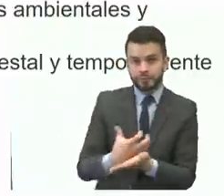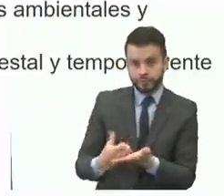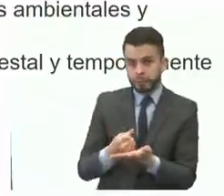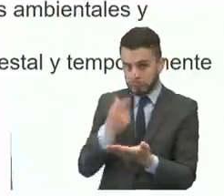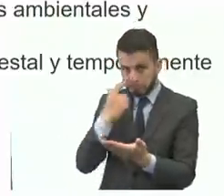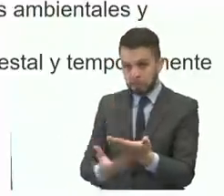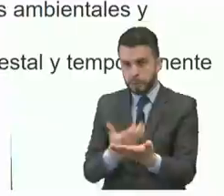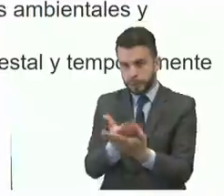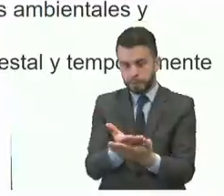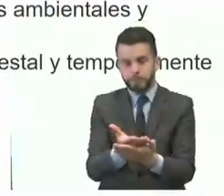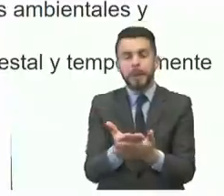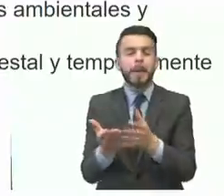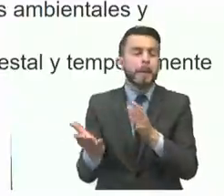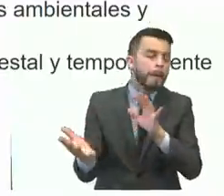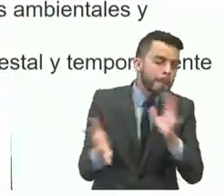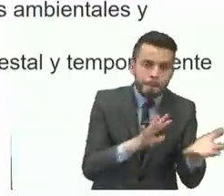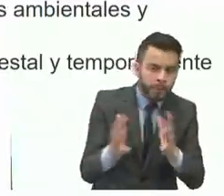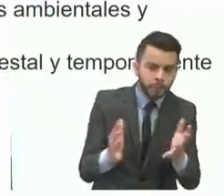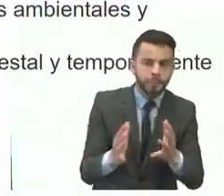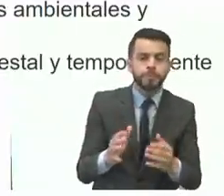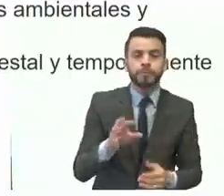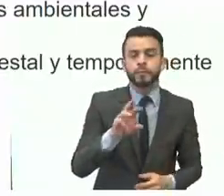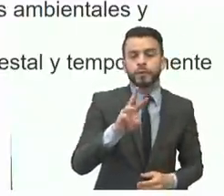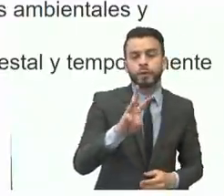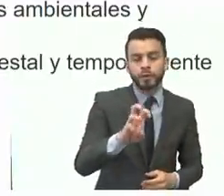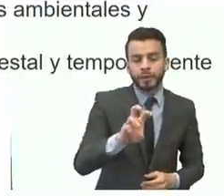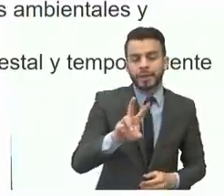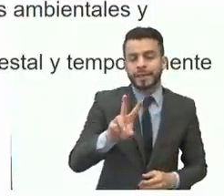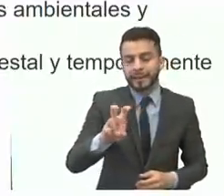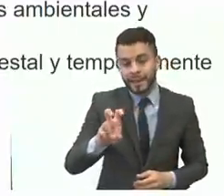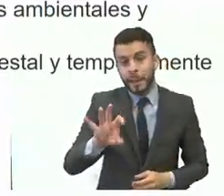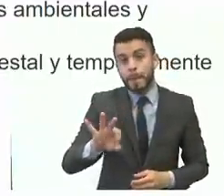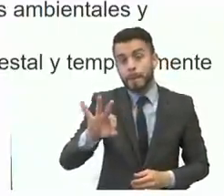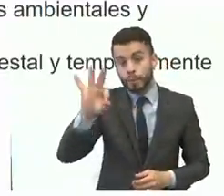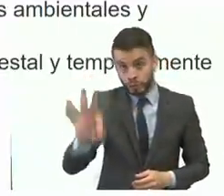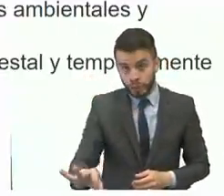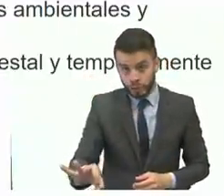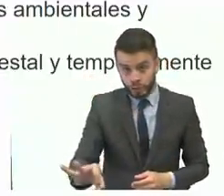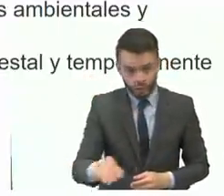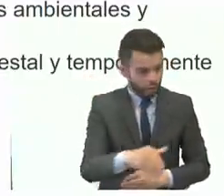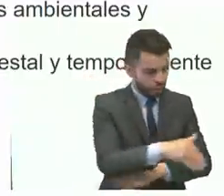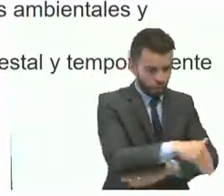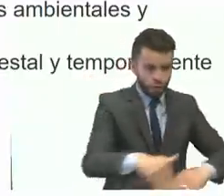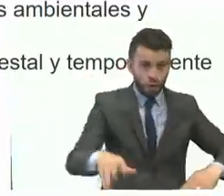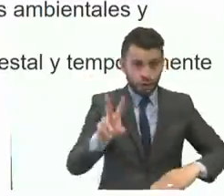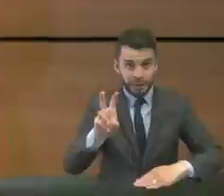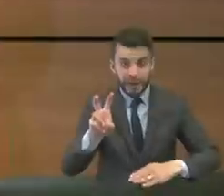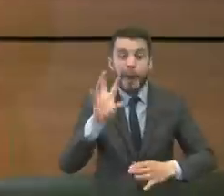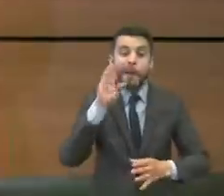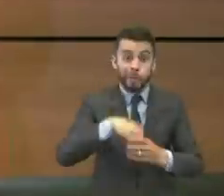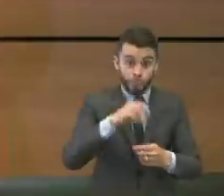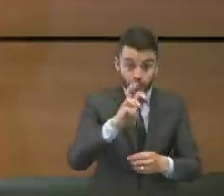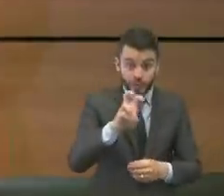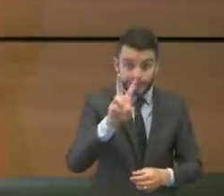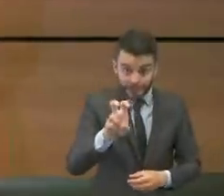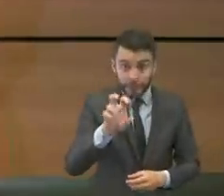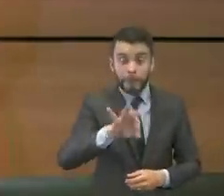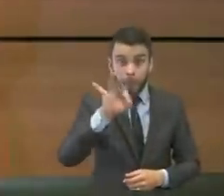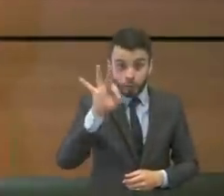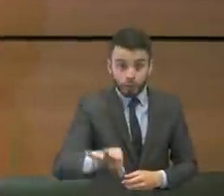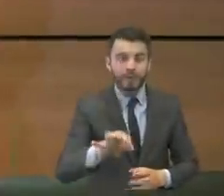cifra, por lo menos el 87% de los viajes que se harán en el corredor serán limpios.